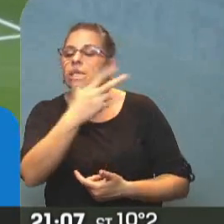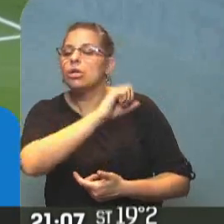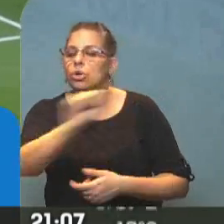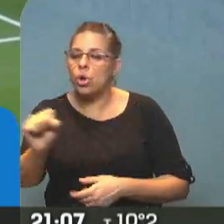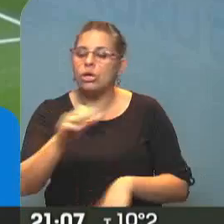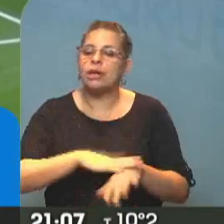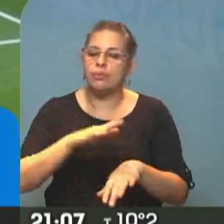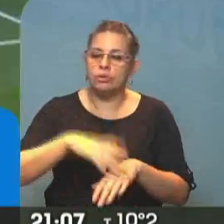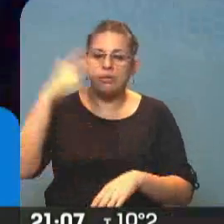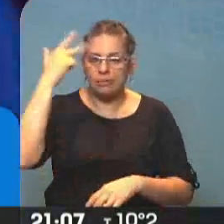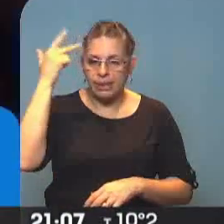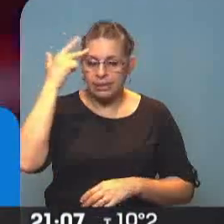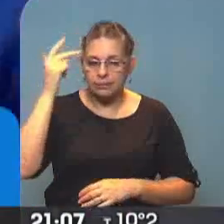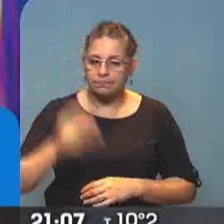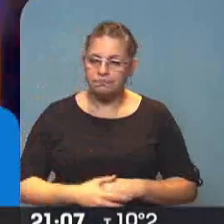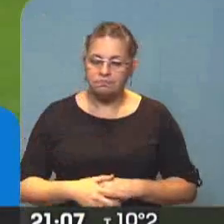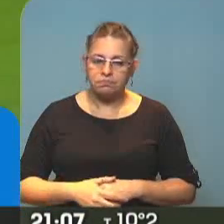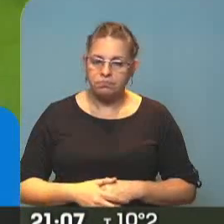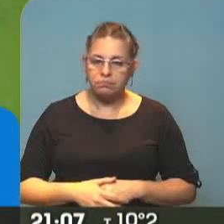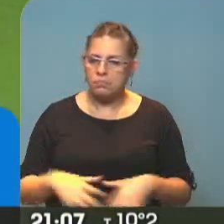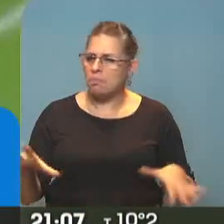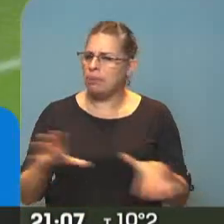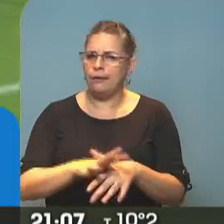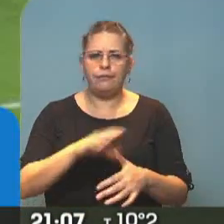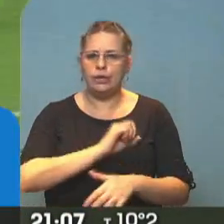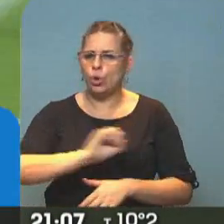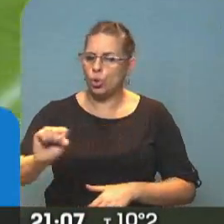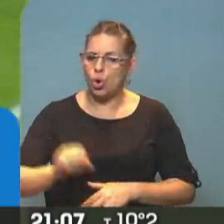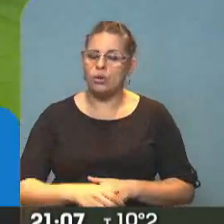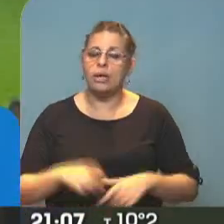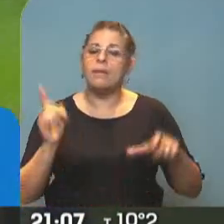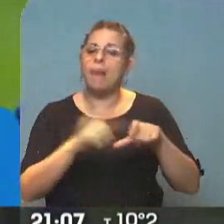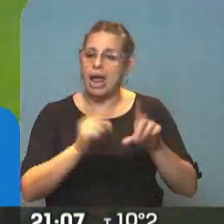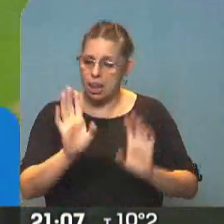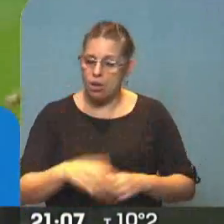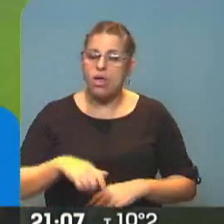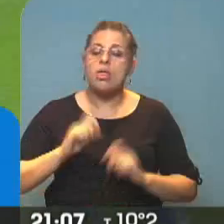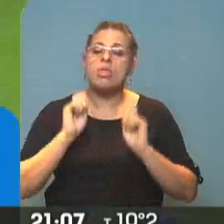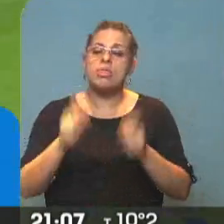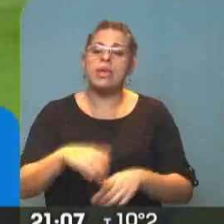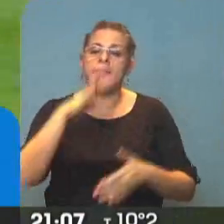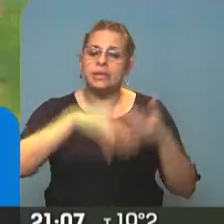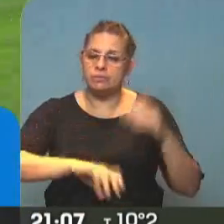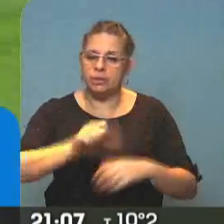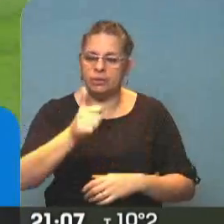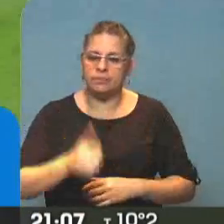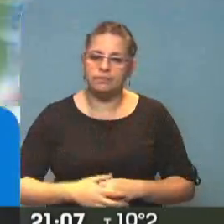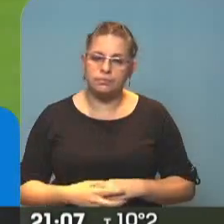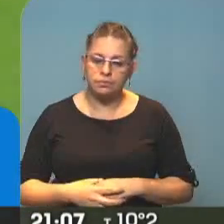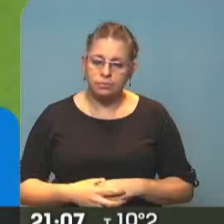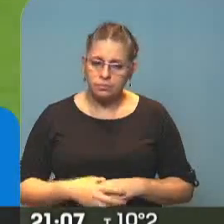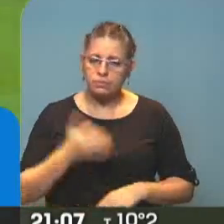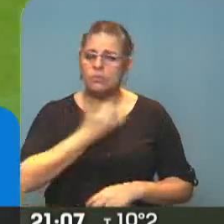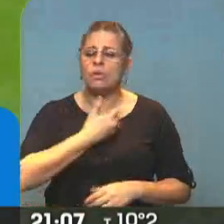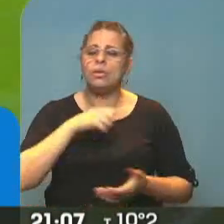de Lionel. Exquisita la definición al segundo palo para el triunfo del Barça en